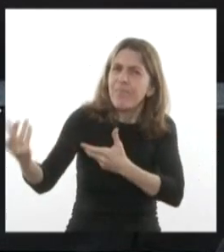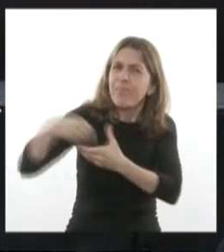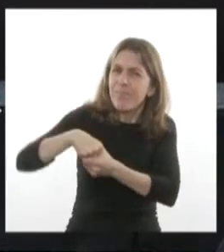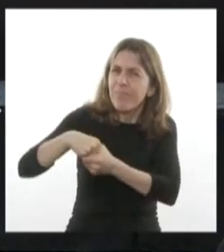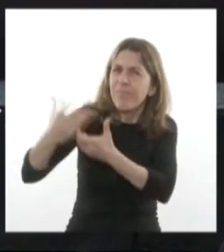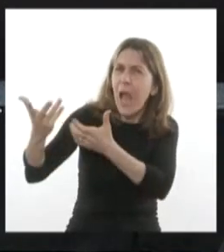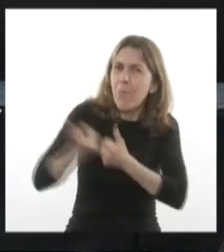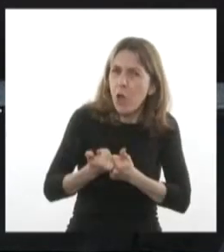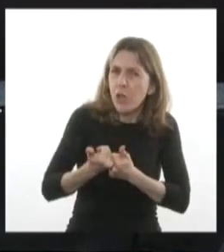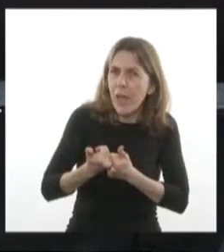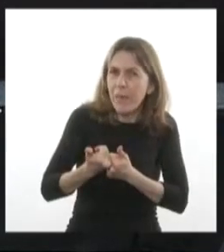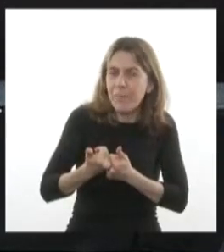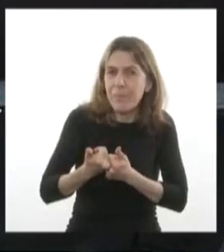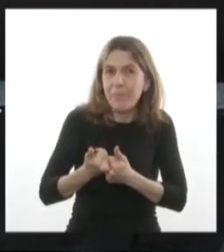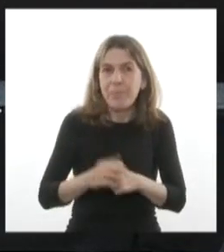que sumen